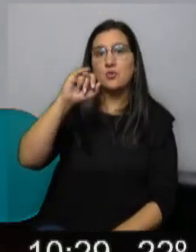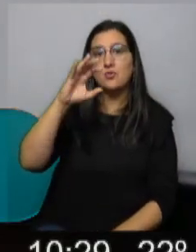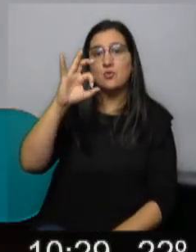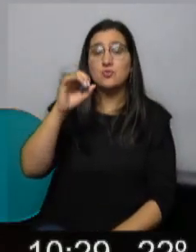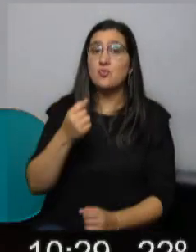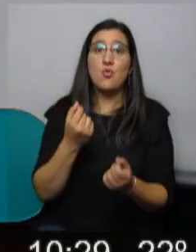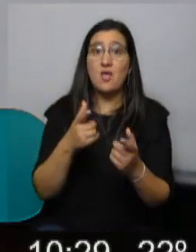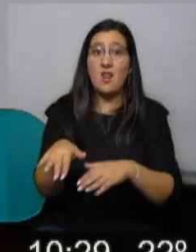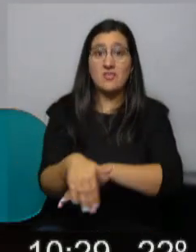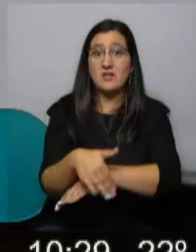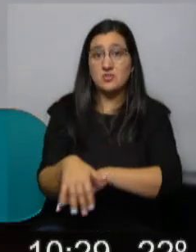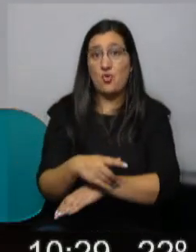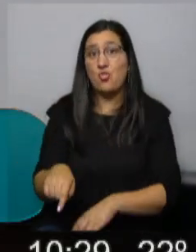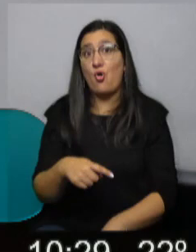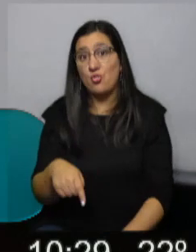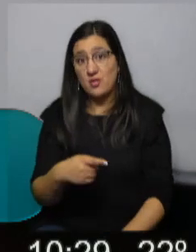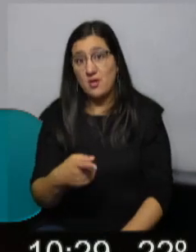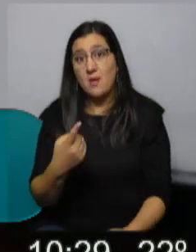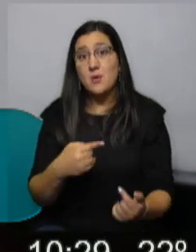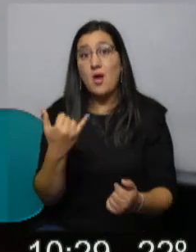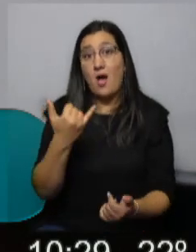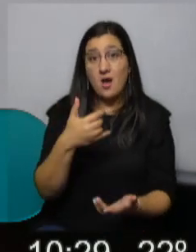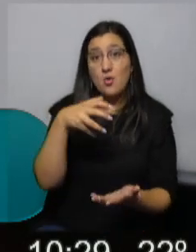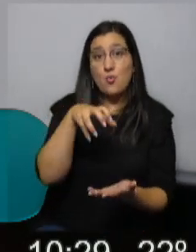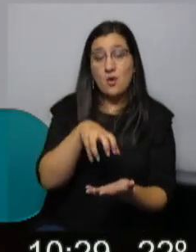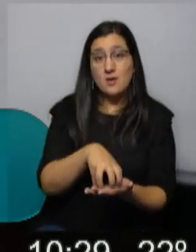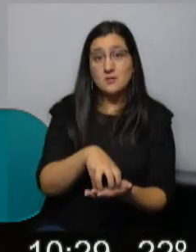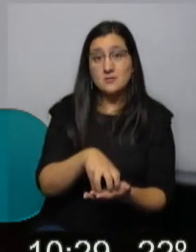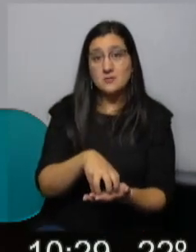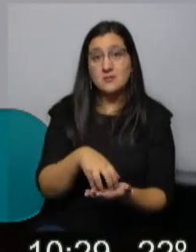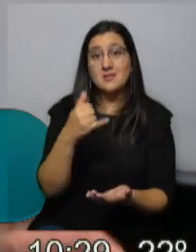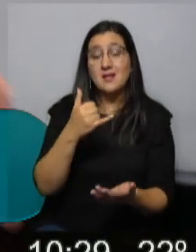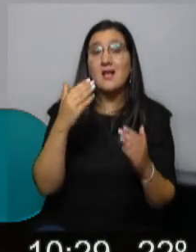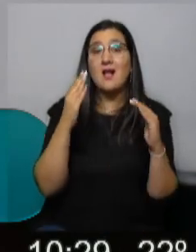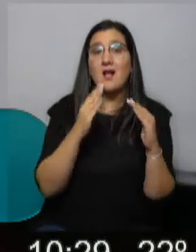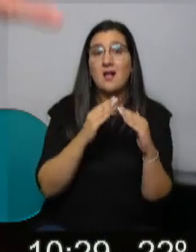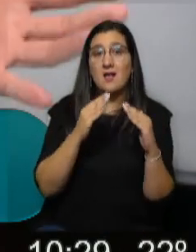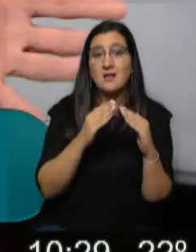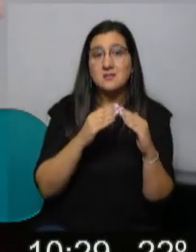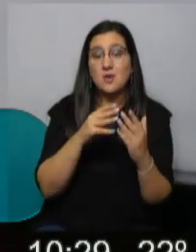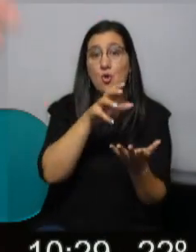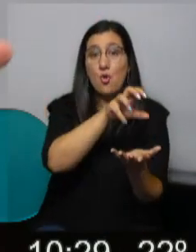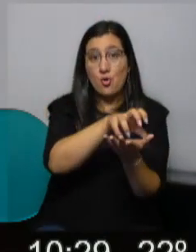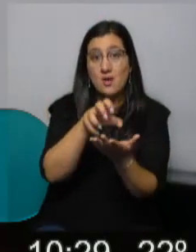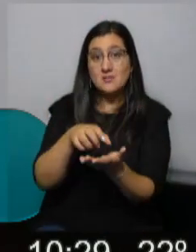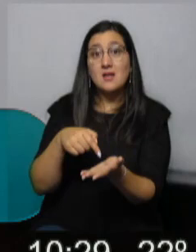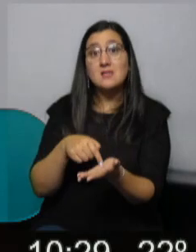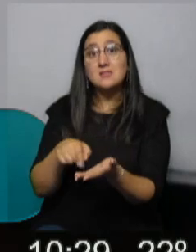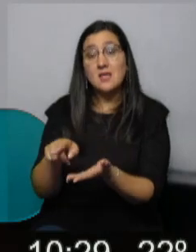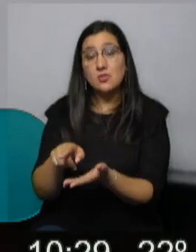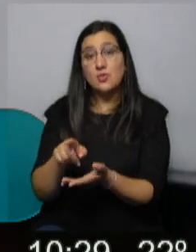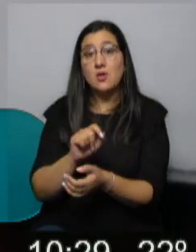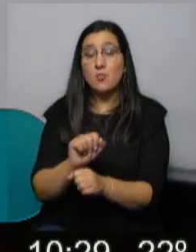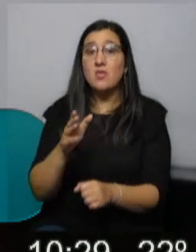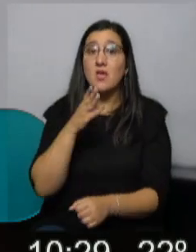no. Se trata de no. Sí. Pero hay lugares... Sí. Tienen casas, tienen locales en el centro incluso donde uno